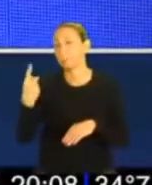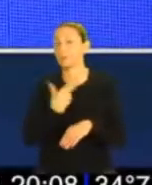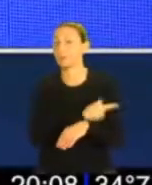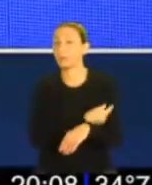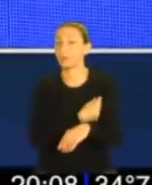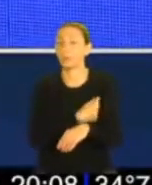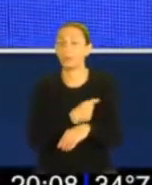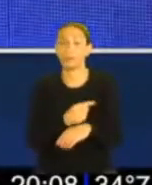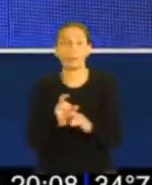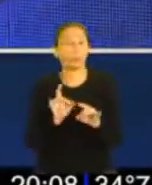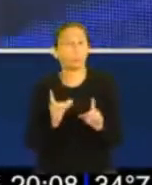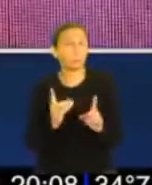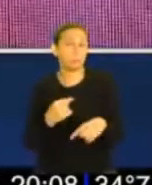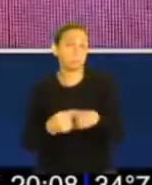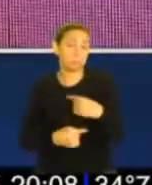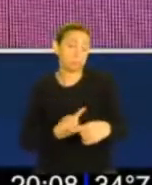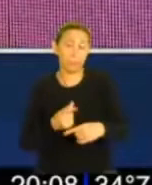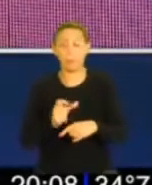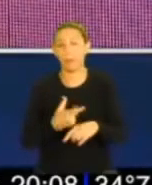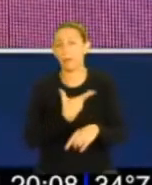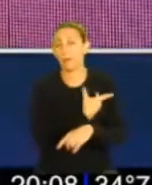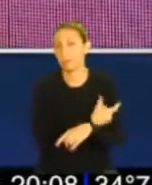no previene el contagio. Y una persona que está